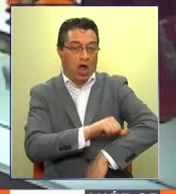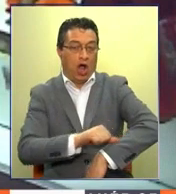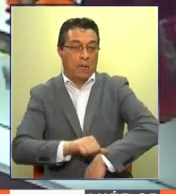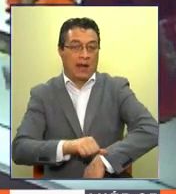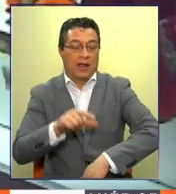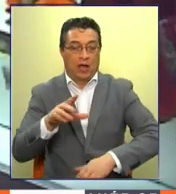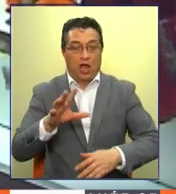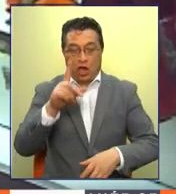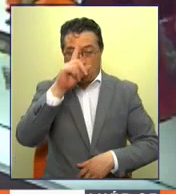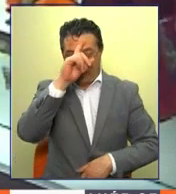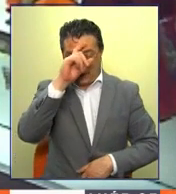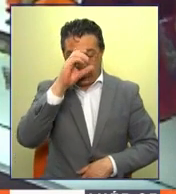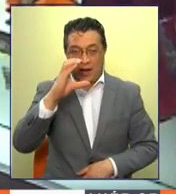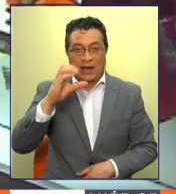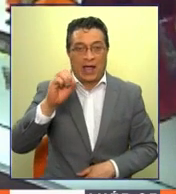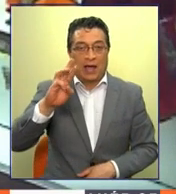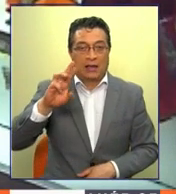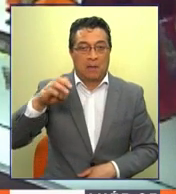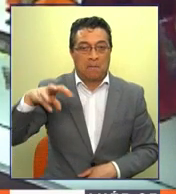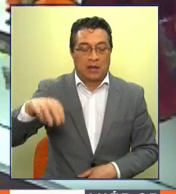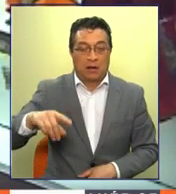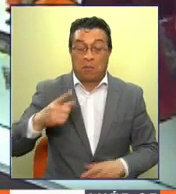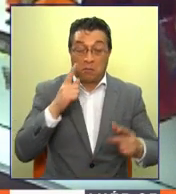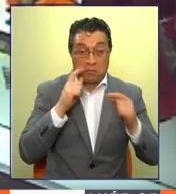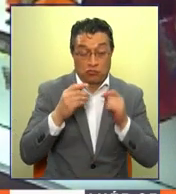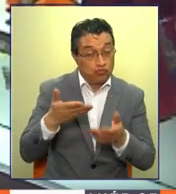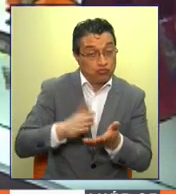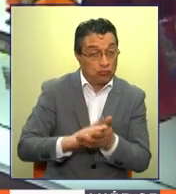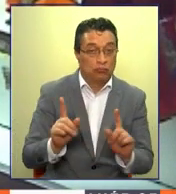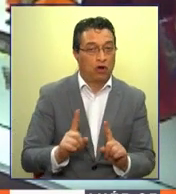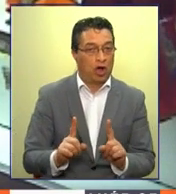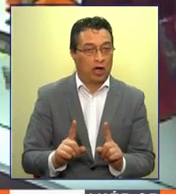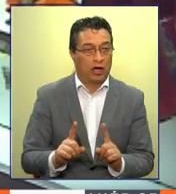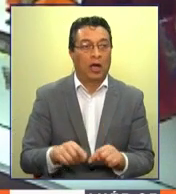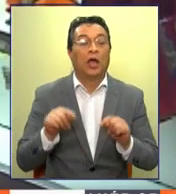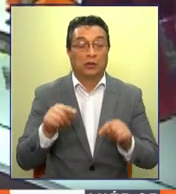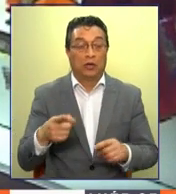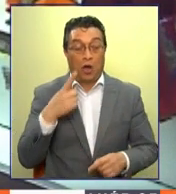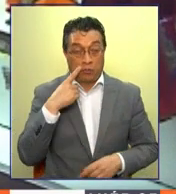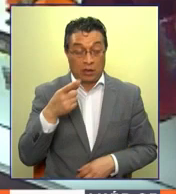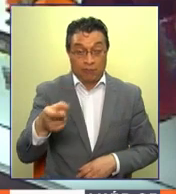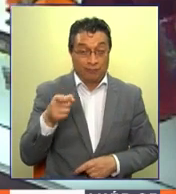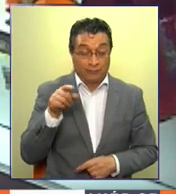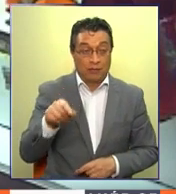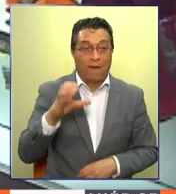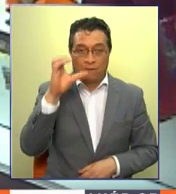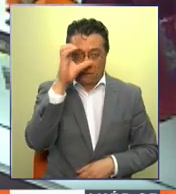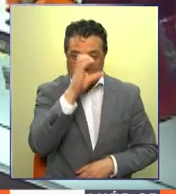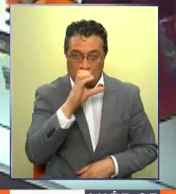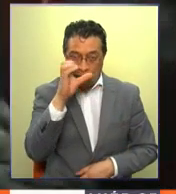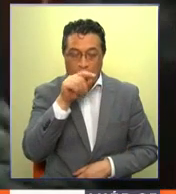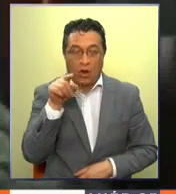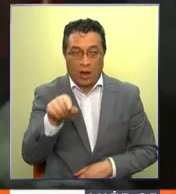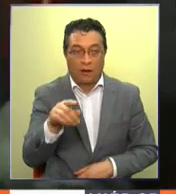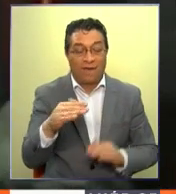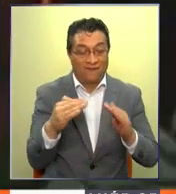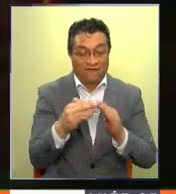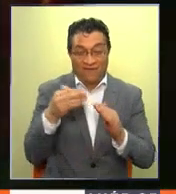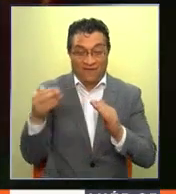Hospital El Carmen. Por suerte, permanece fuera de riesgo vital. A quienes le dispararon ya se dijo que lo siguen buscando. Según vecinos,